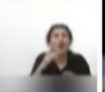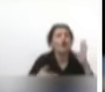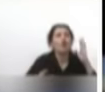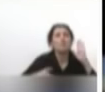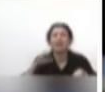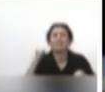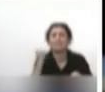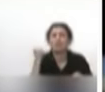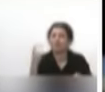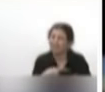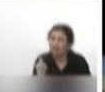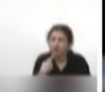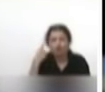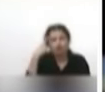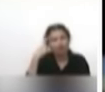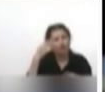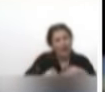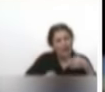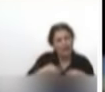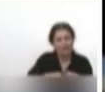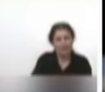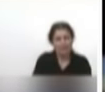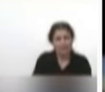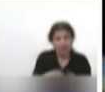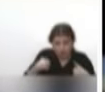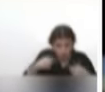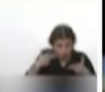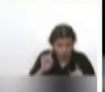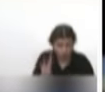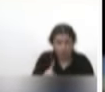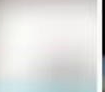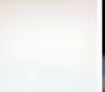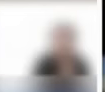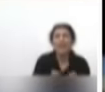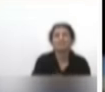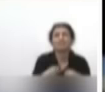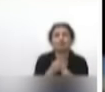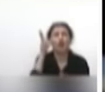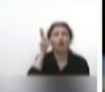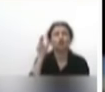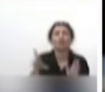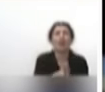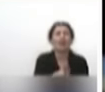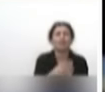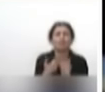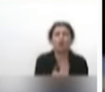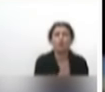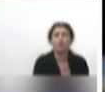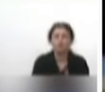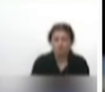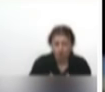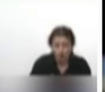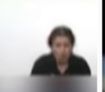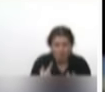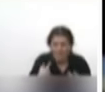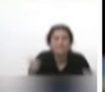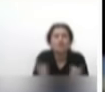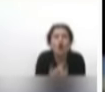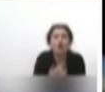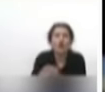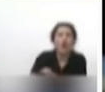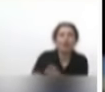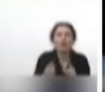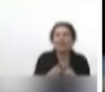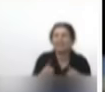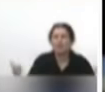nos está mintiendo, no nos va a dar un peso, nos va a joder la vida, bueno, ¿qué le parece, gobernador, que hagamos? Pero no pongamos hoy una traba,